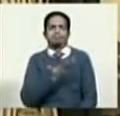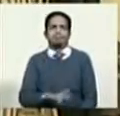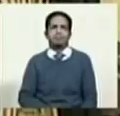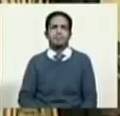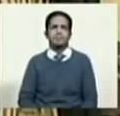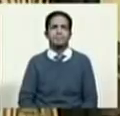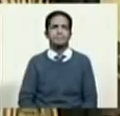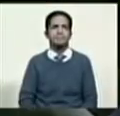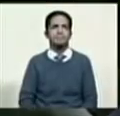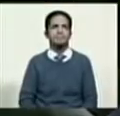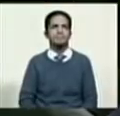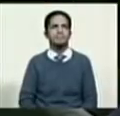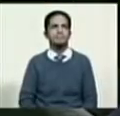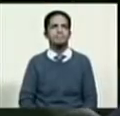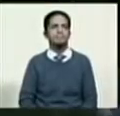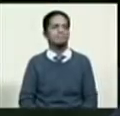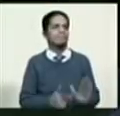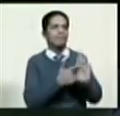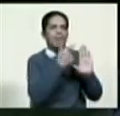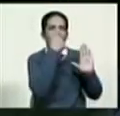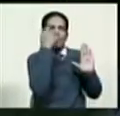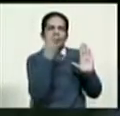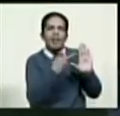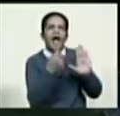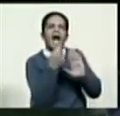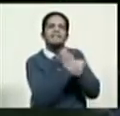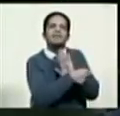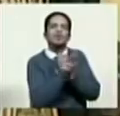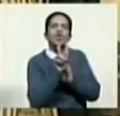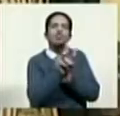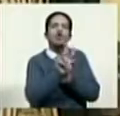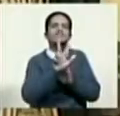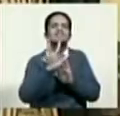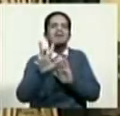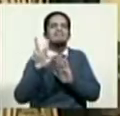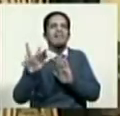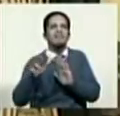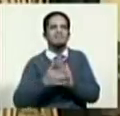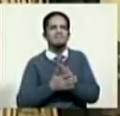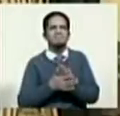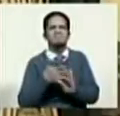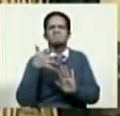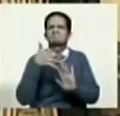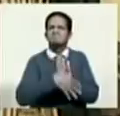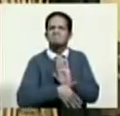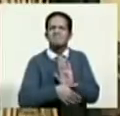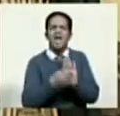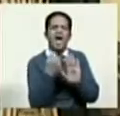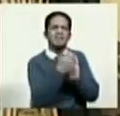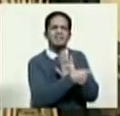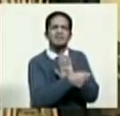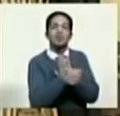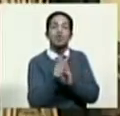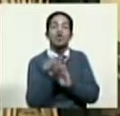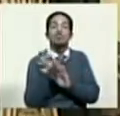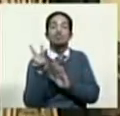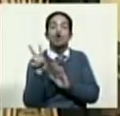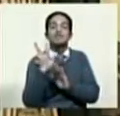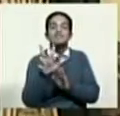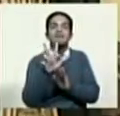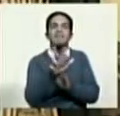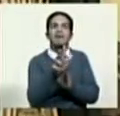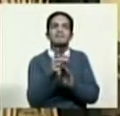se pasan por encima el artículo 233 que ellos invocan. El artículo 233 los obliga a ellos